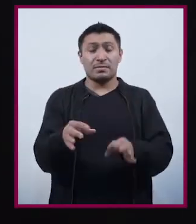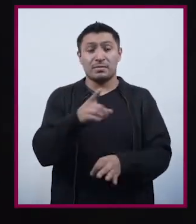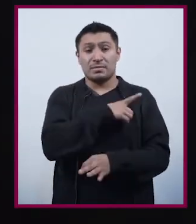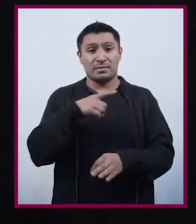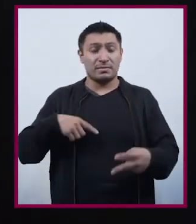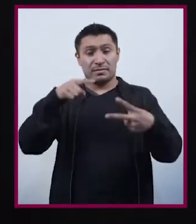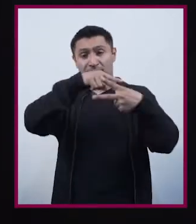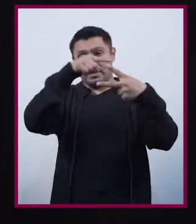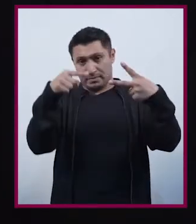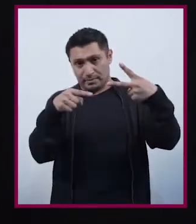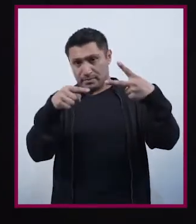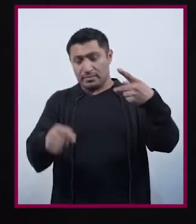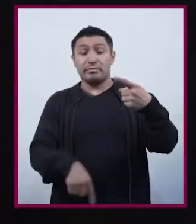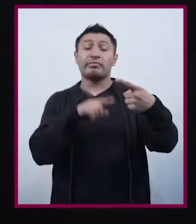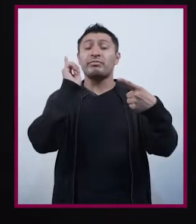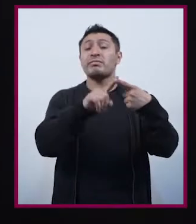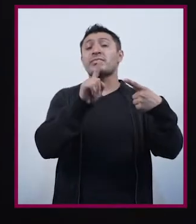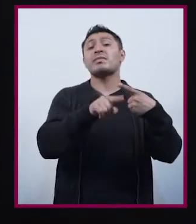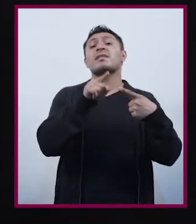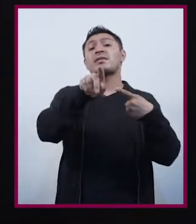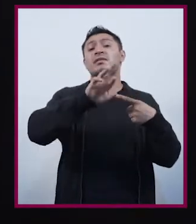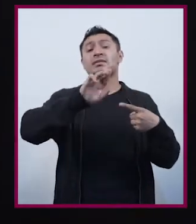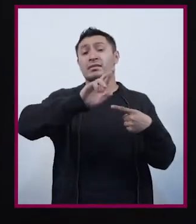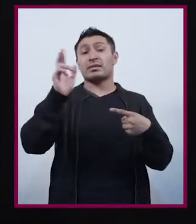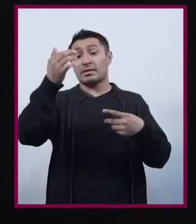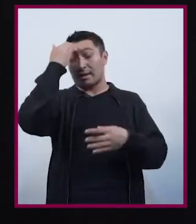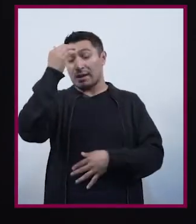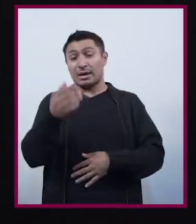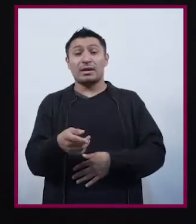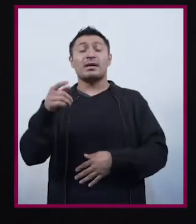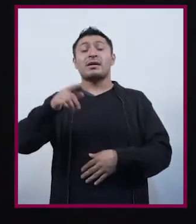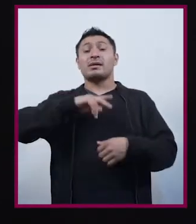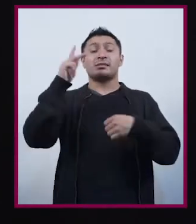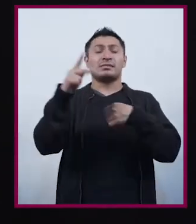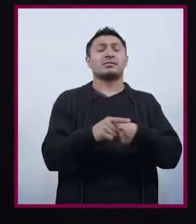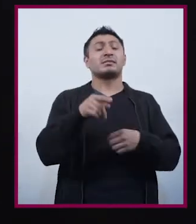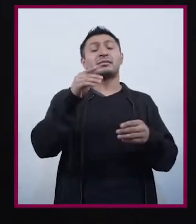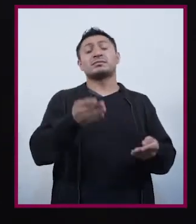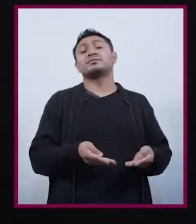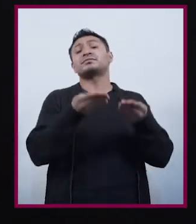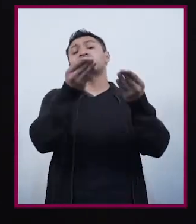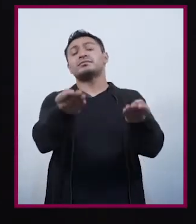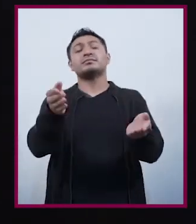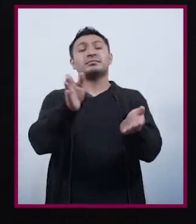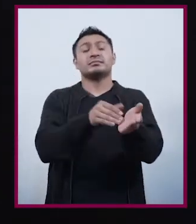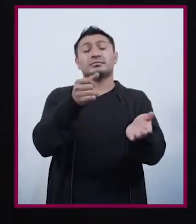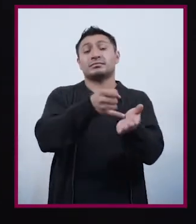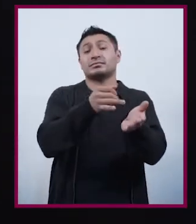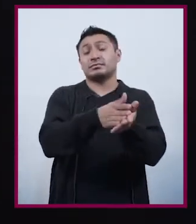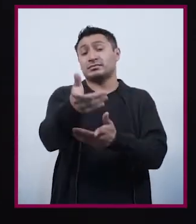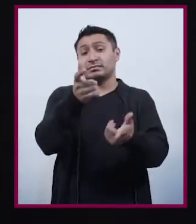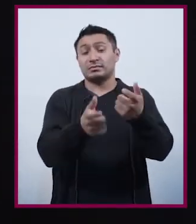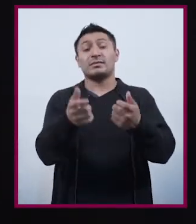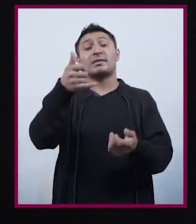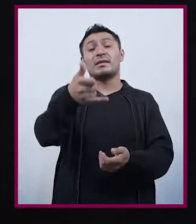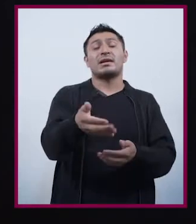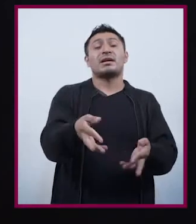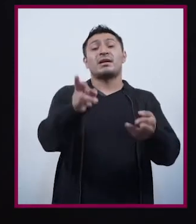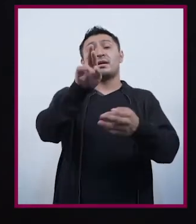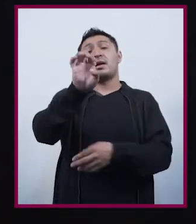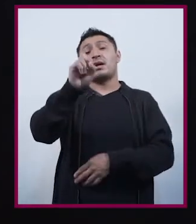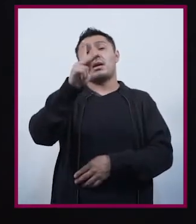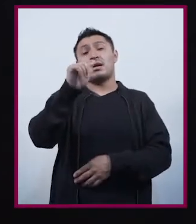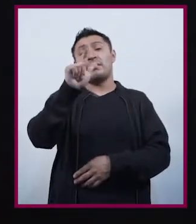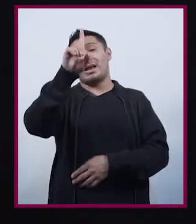deben existir dos condiciones. Por una parte, reconocimiento por parte del país que emite el billete y por la otra, un